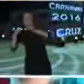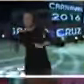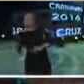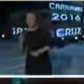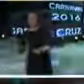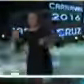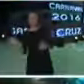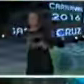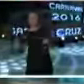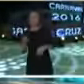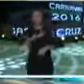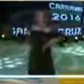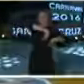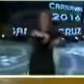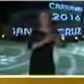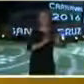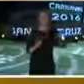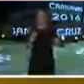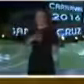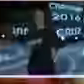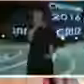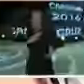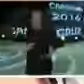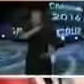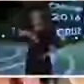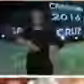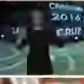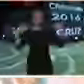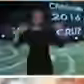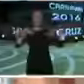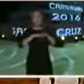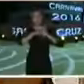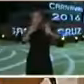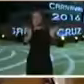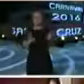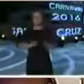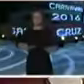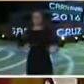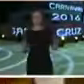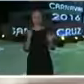pero una vez al mes lo sacrificamos para estar como un pincel. ¡Vamos!